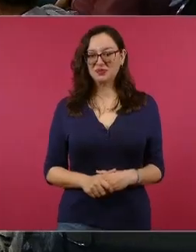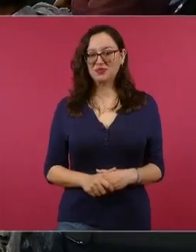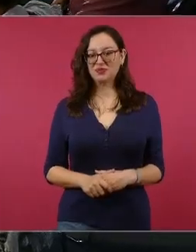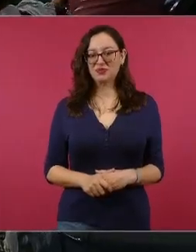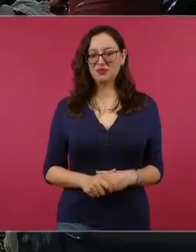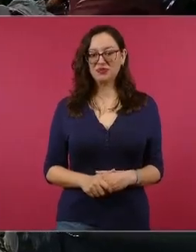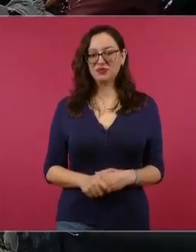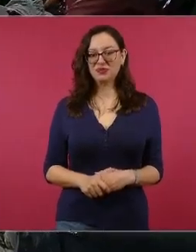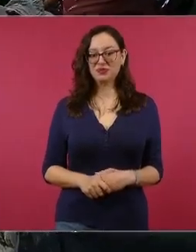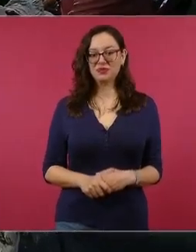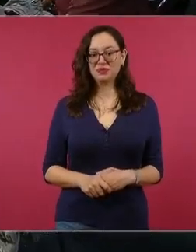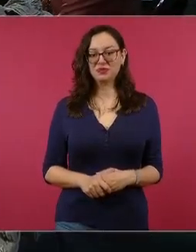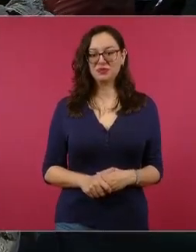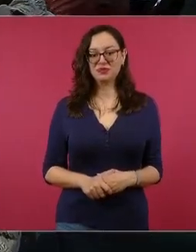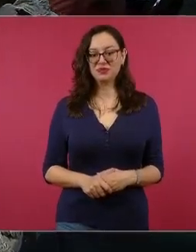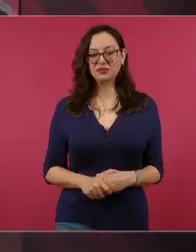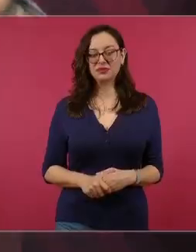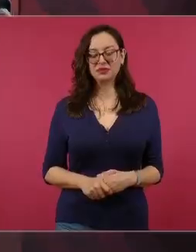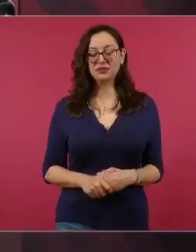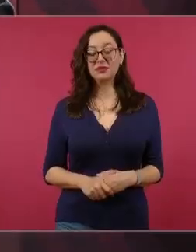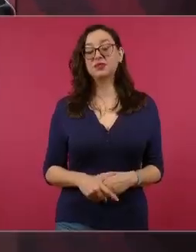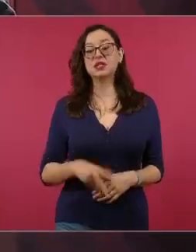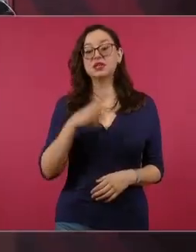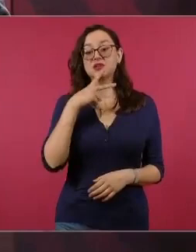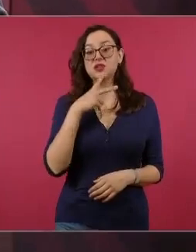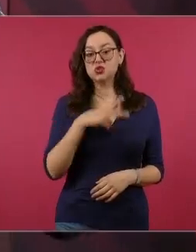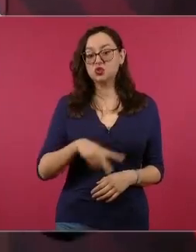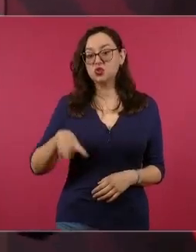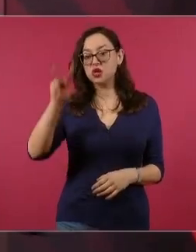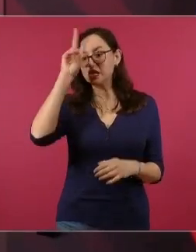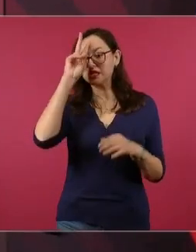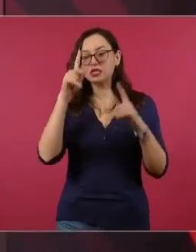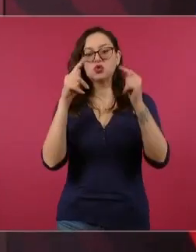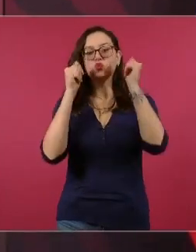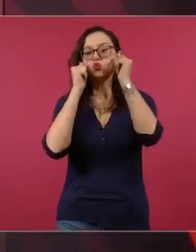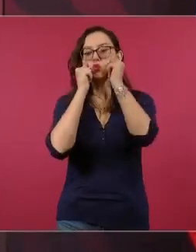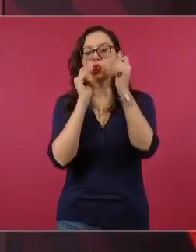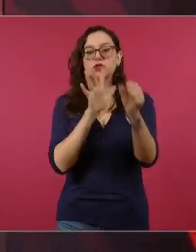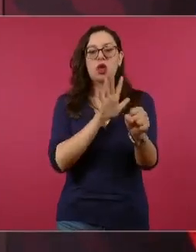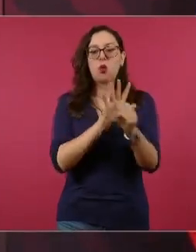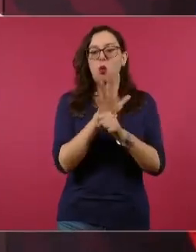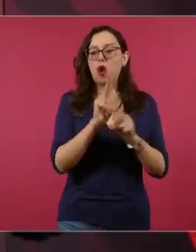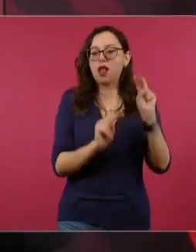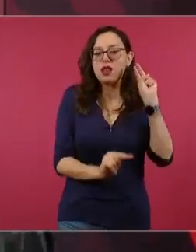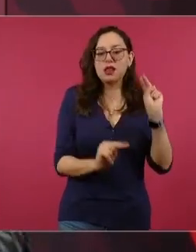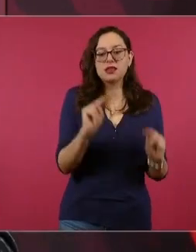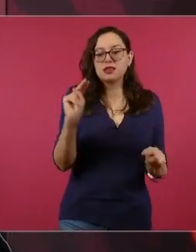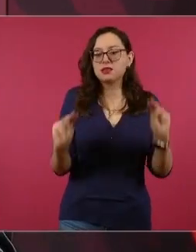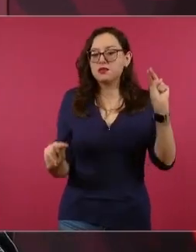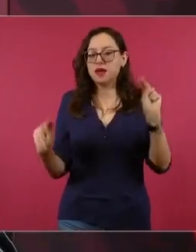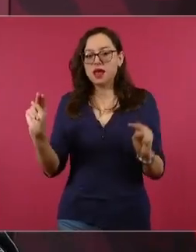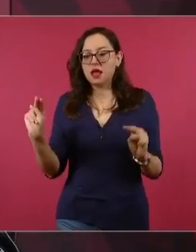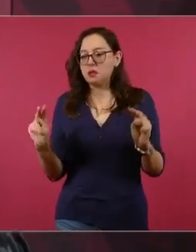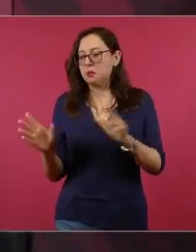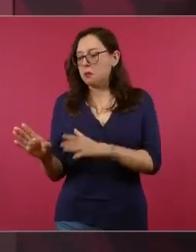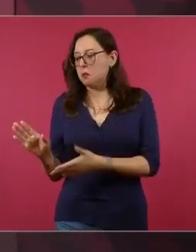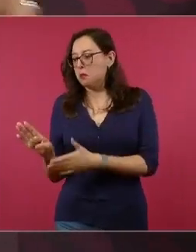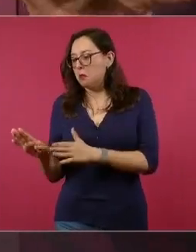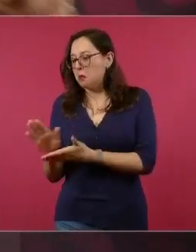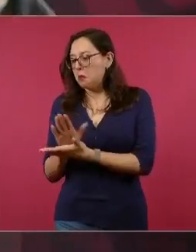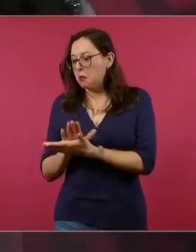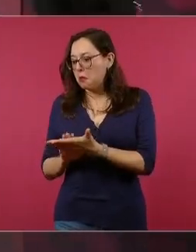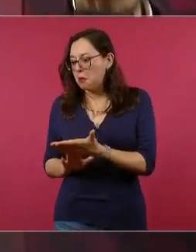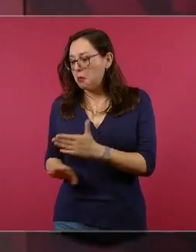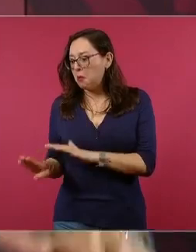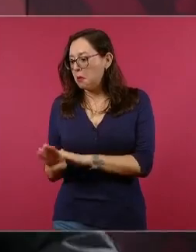no, la ignorancia se encuentra en todos los estratos, en todas las clases sociales y en todos